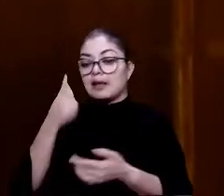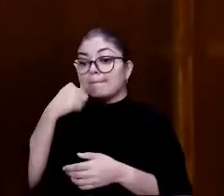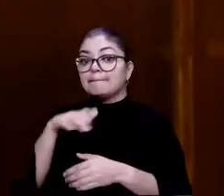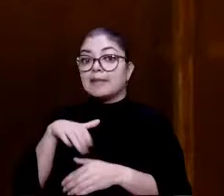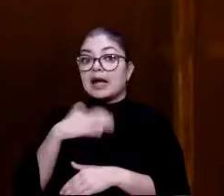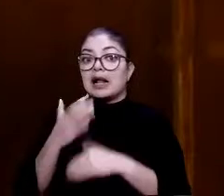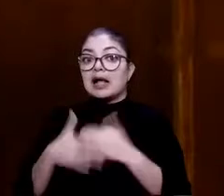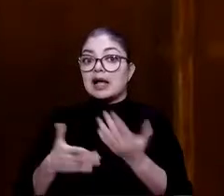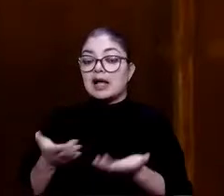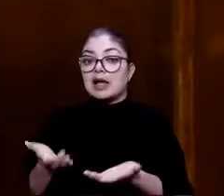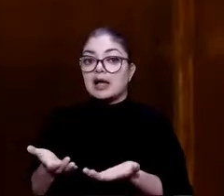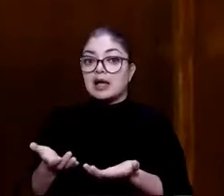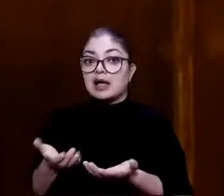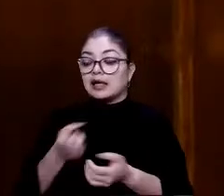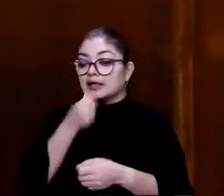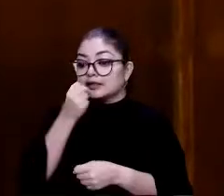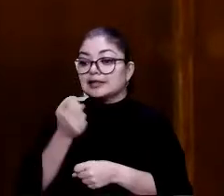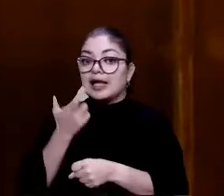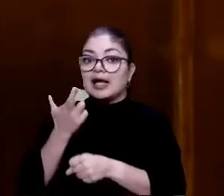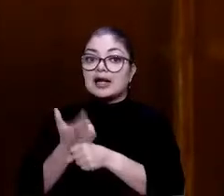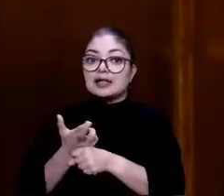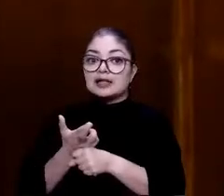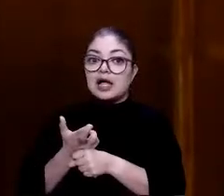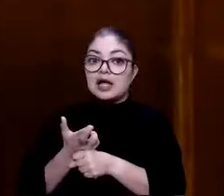Para terminar, secretaria,